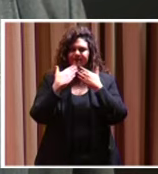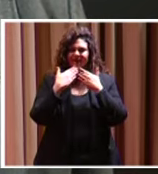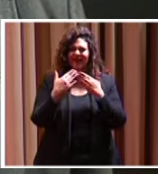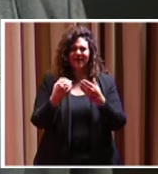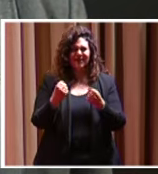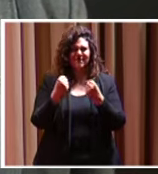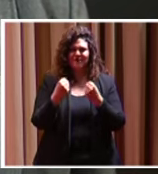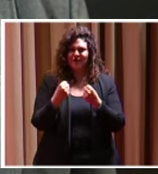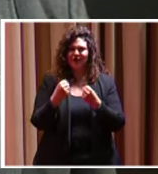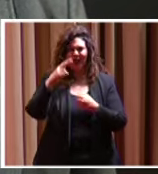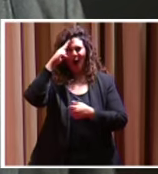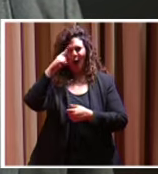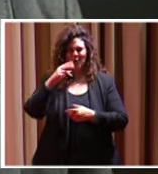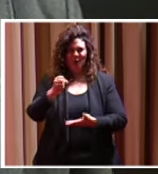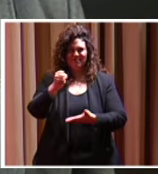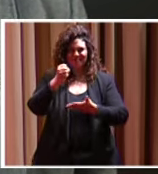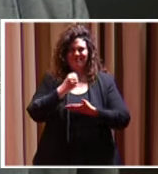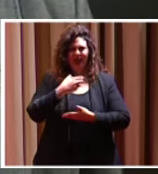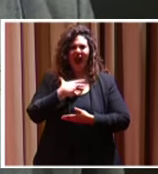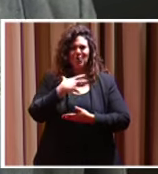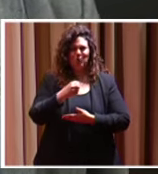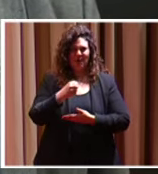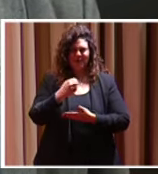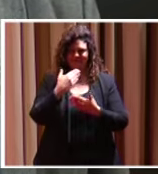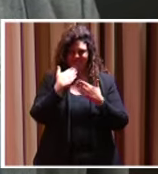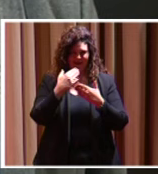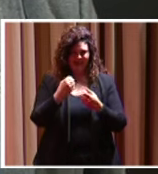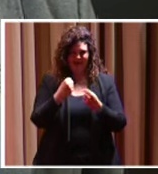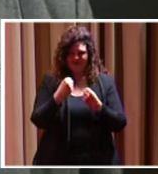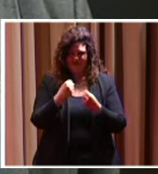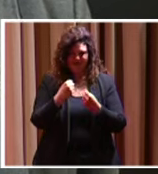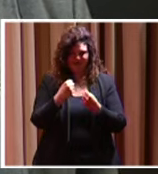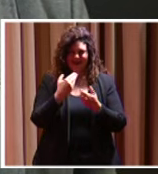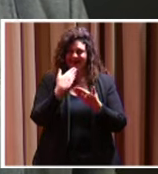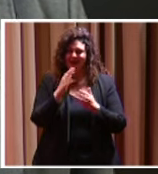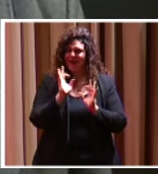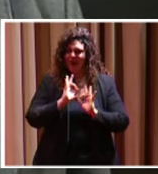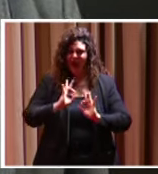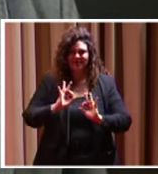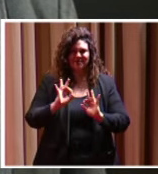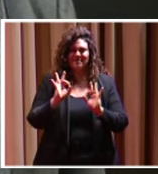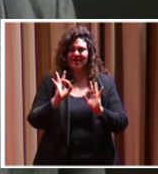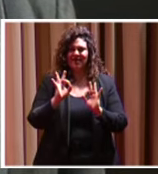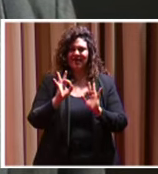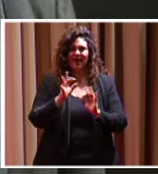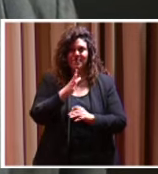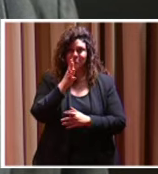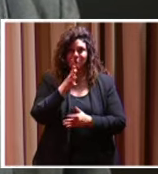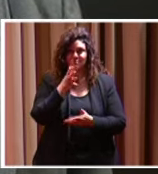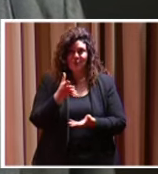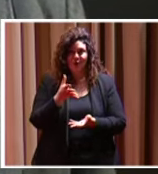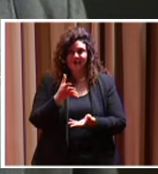Agradezco enormemente este honor que me concede el Ayuntamiento de Granada y lo agradezco especialmente